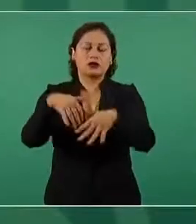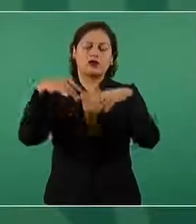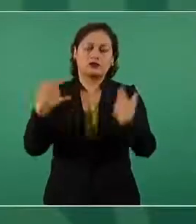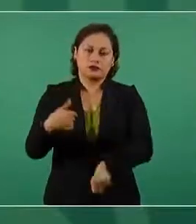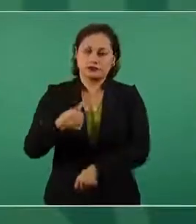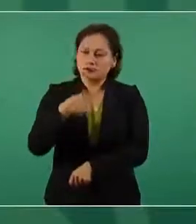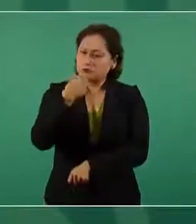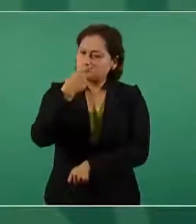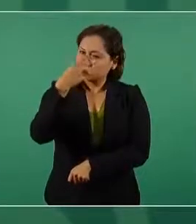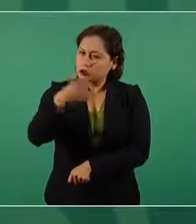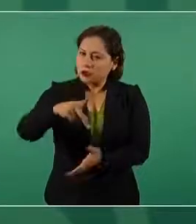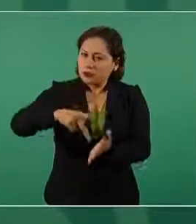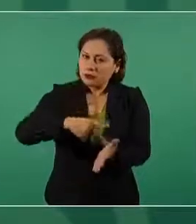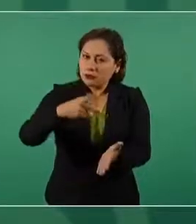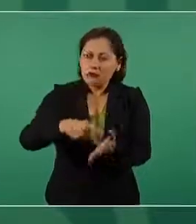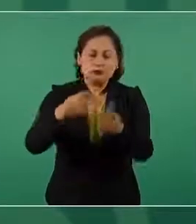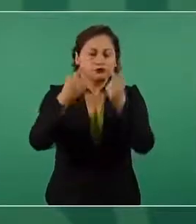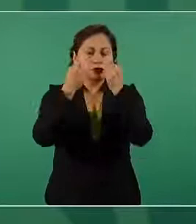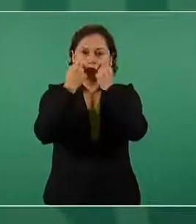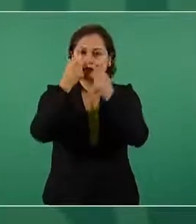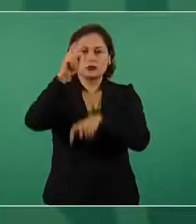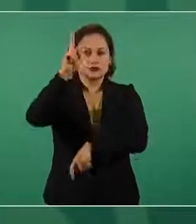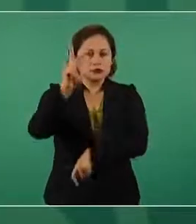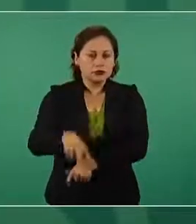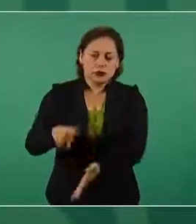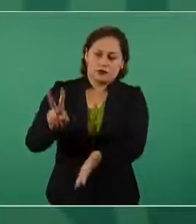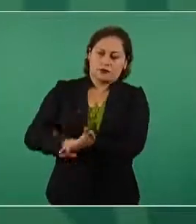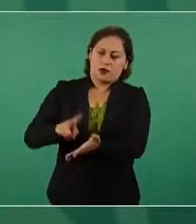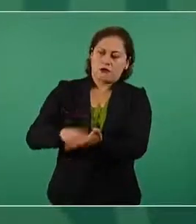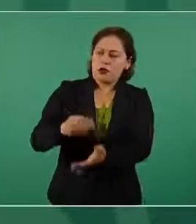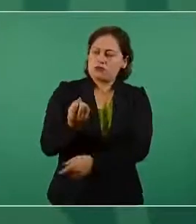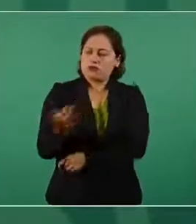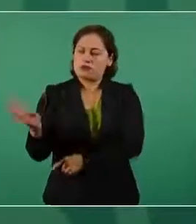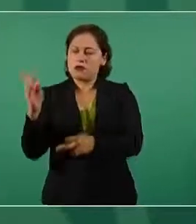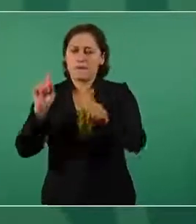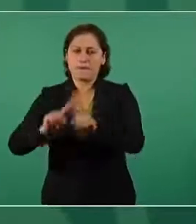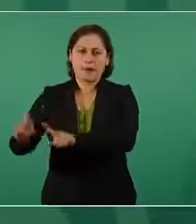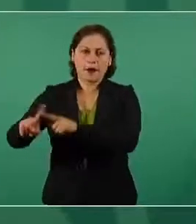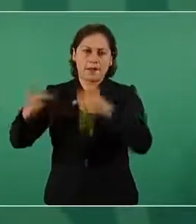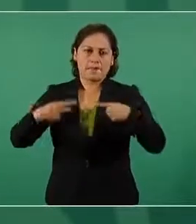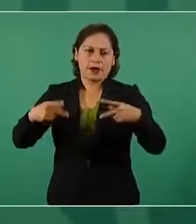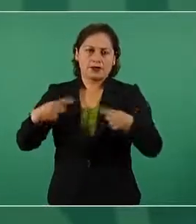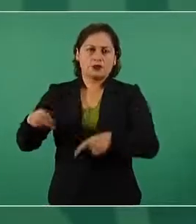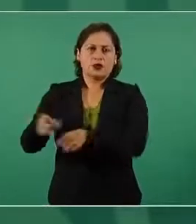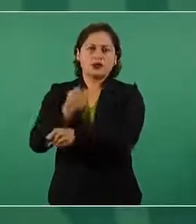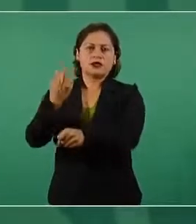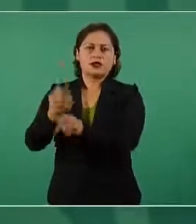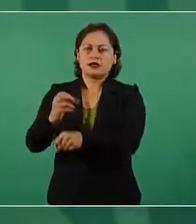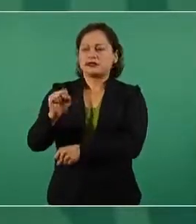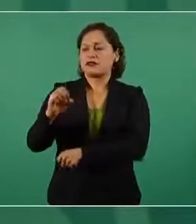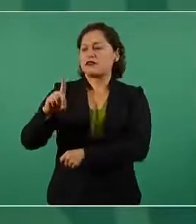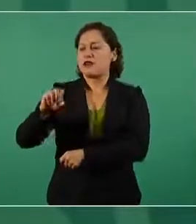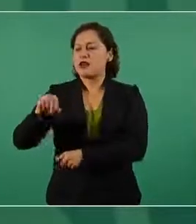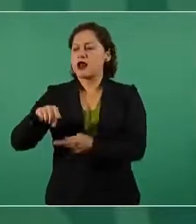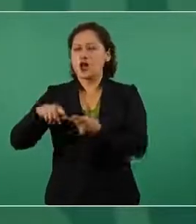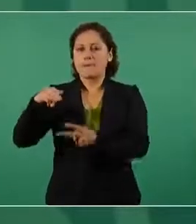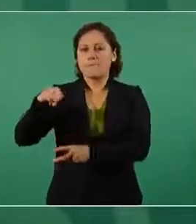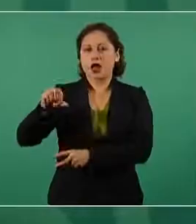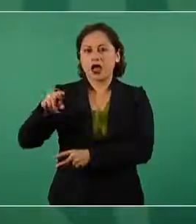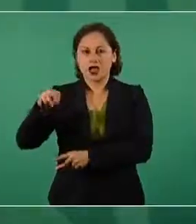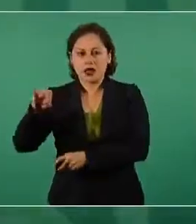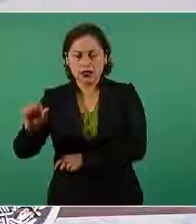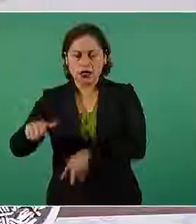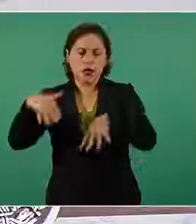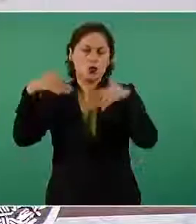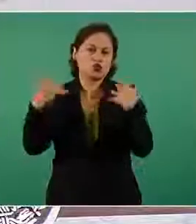ellos definitivamente no podríamos salir adelante, está el trabajo de SEDENA, de Marina y de Guardia Nacional, que ellos